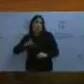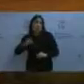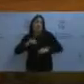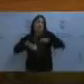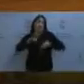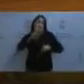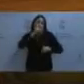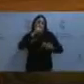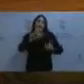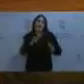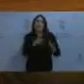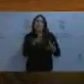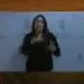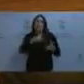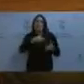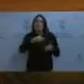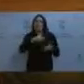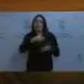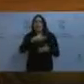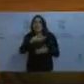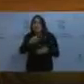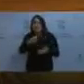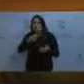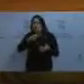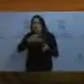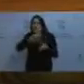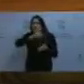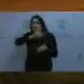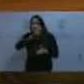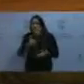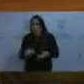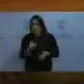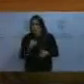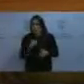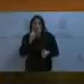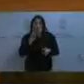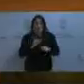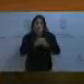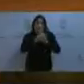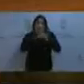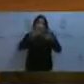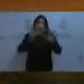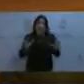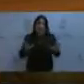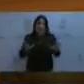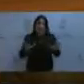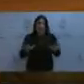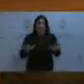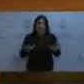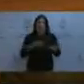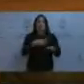por valor de varios cientos de miles de euros. A esta mentira manifiesta, que comentaba usted, nos achaca